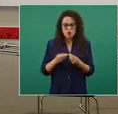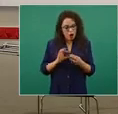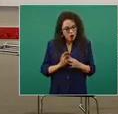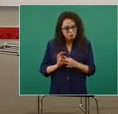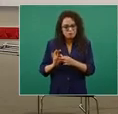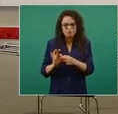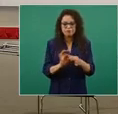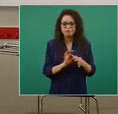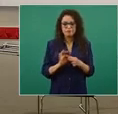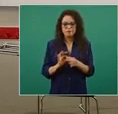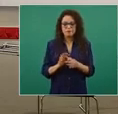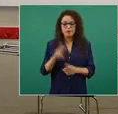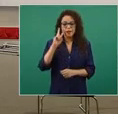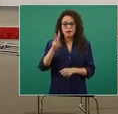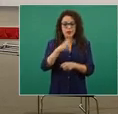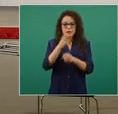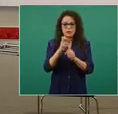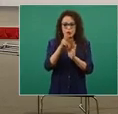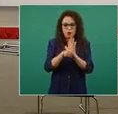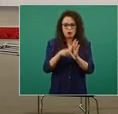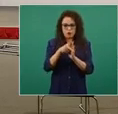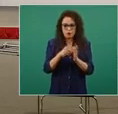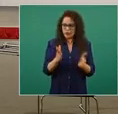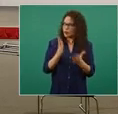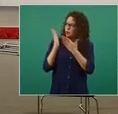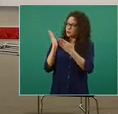al segundo video, por favor.